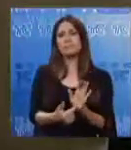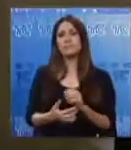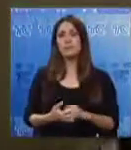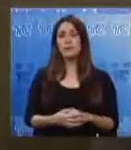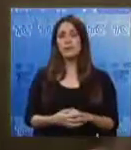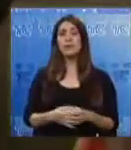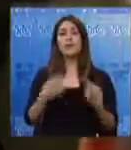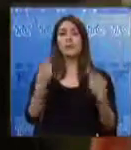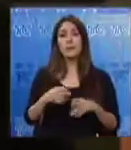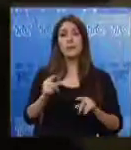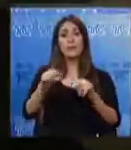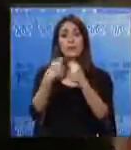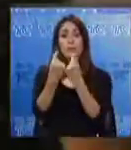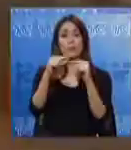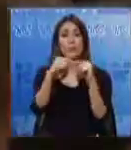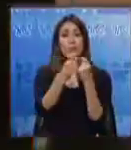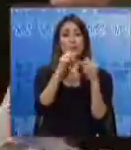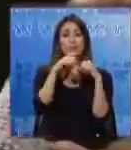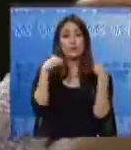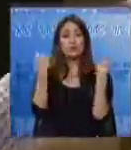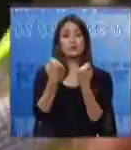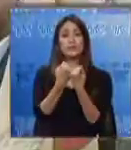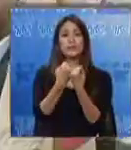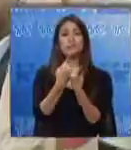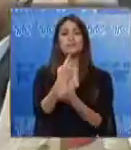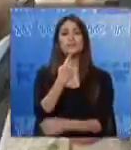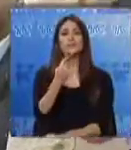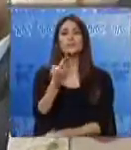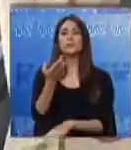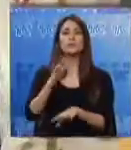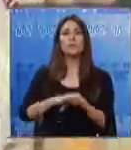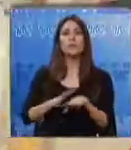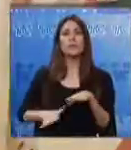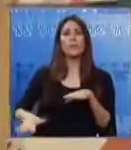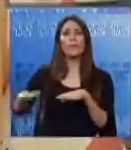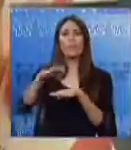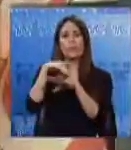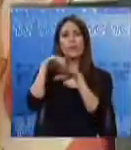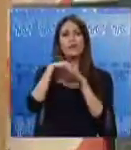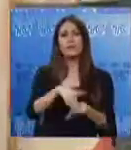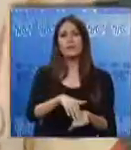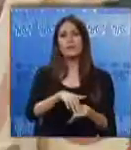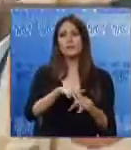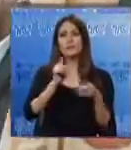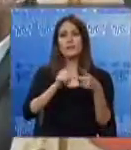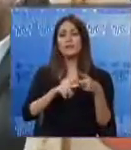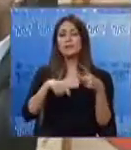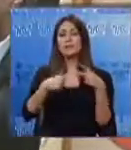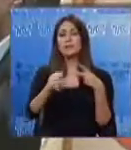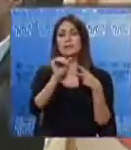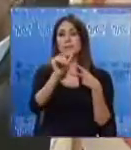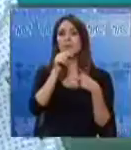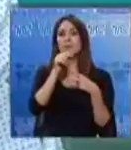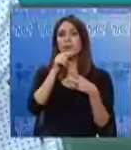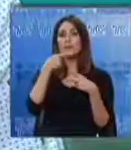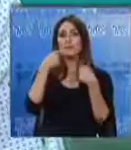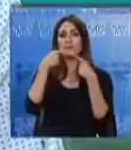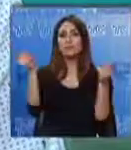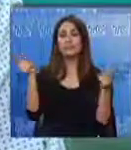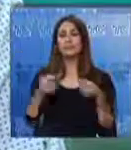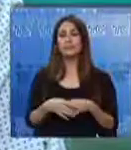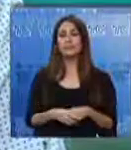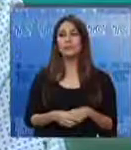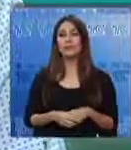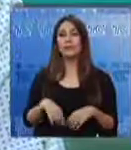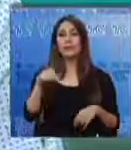han manifestado varias organizaciones sociales, que hablan incluso de una minga de los pueblos en respaldo al binomio que anuncie el sábado Alianza País. Para que